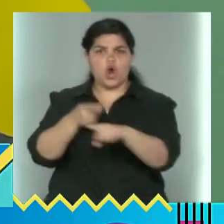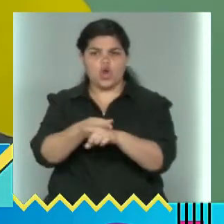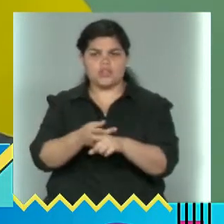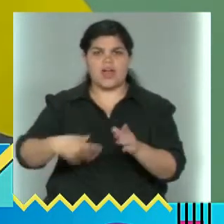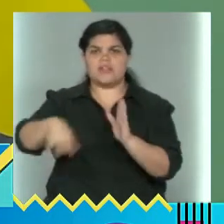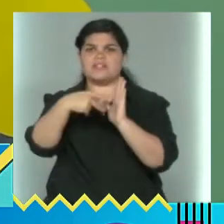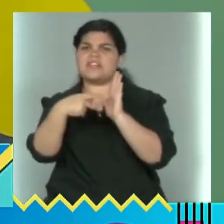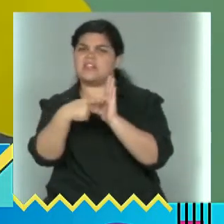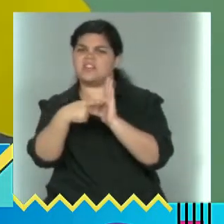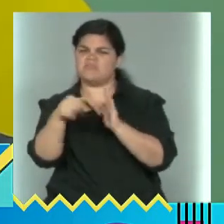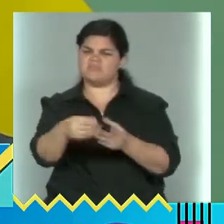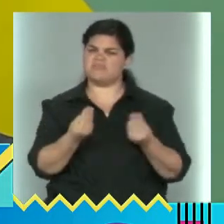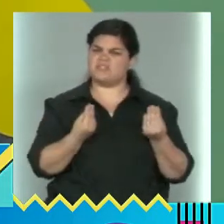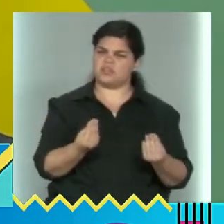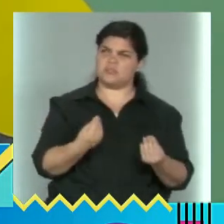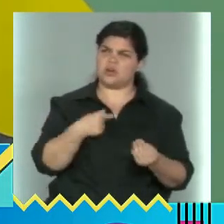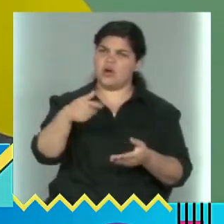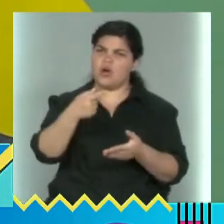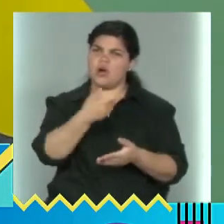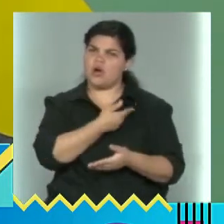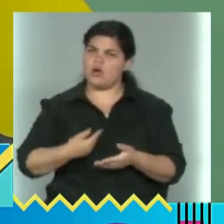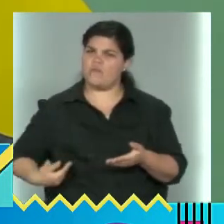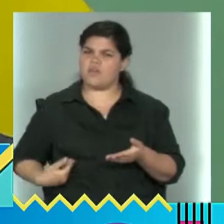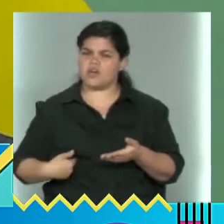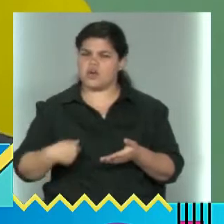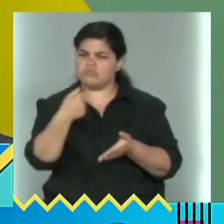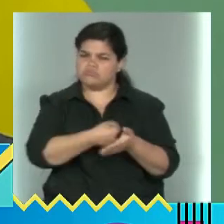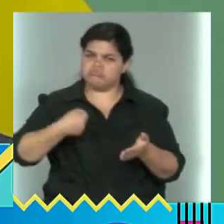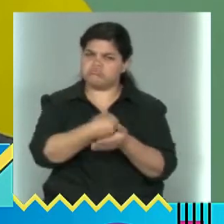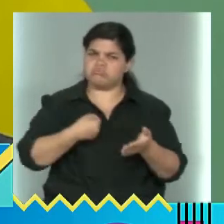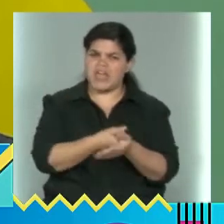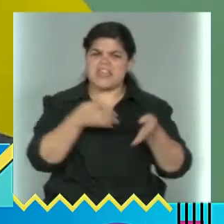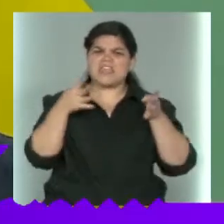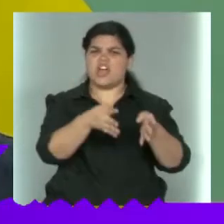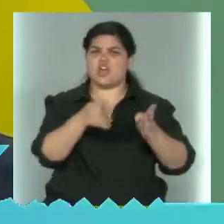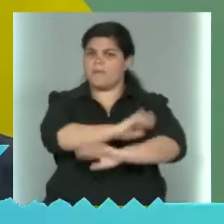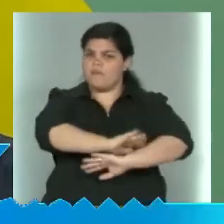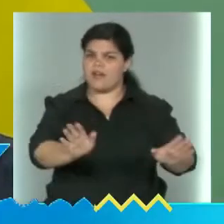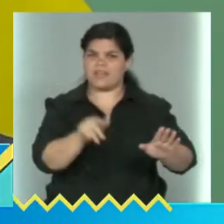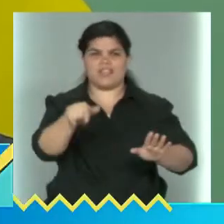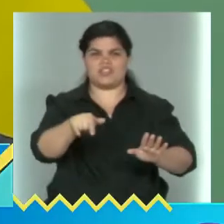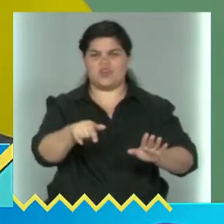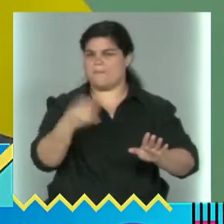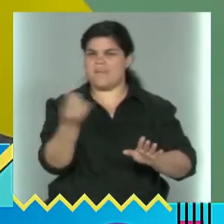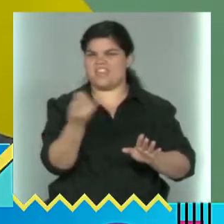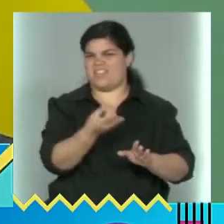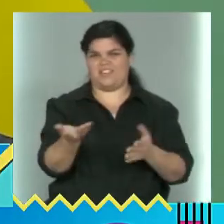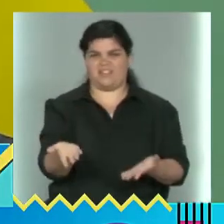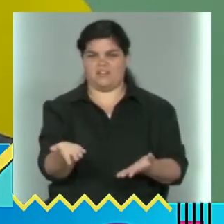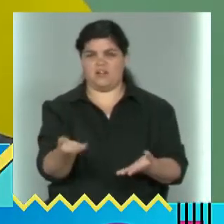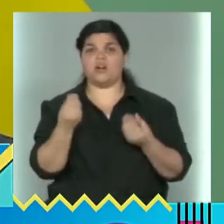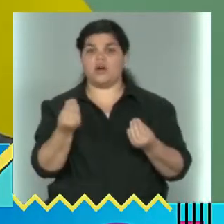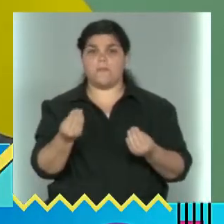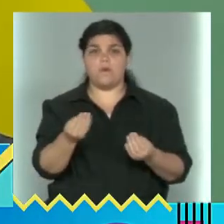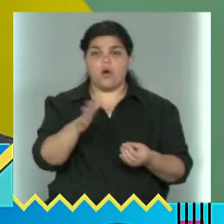combatiendo al Estado Islámico, teóricamente si hubiese habido un supuesto ataque químico, que no lo hubo, entonces fue básicamente